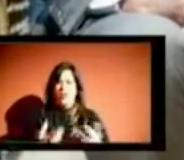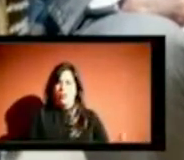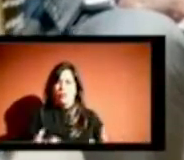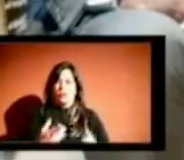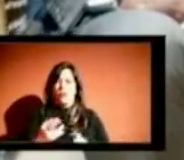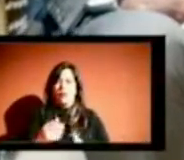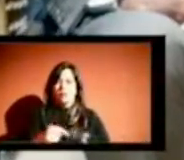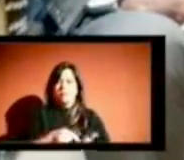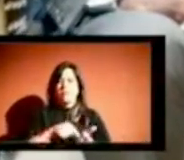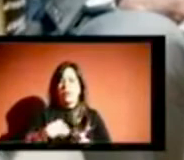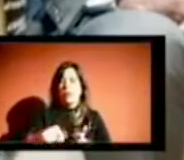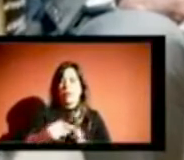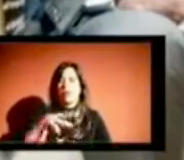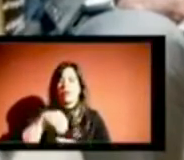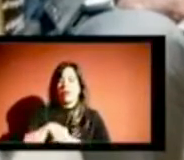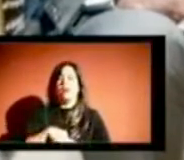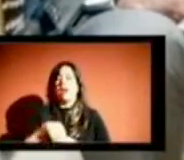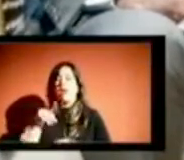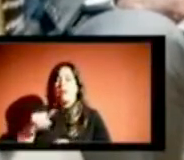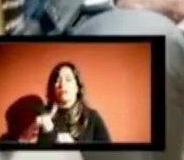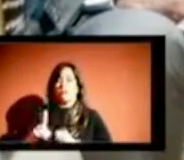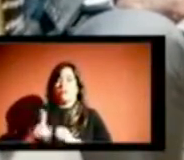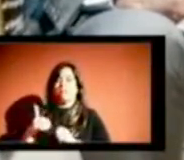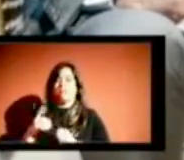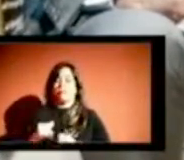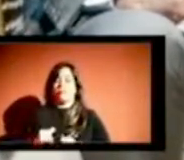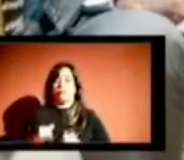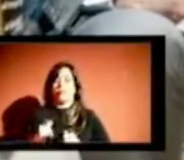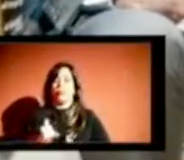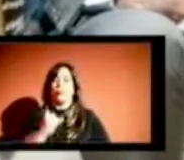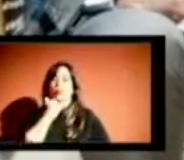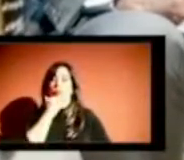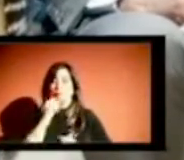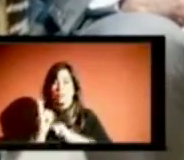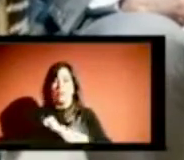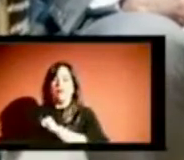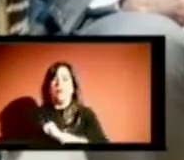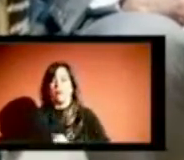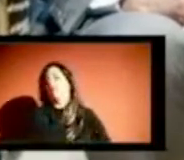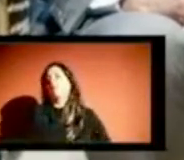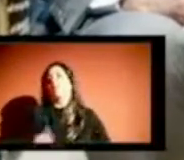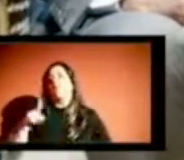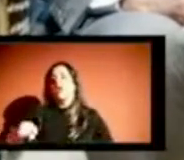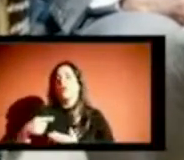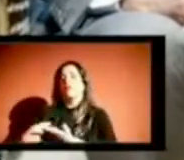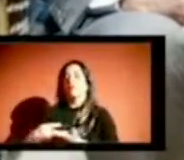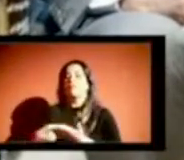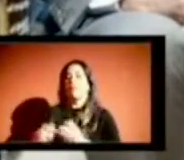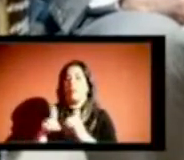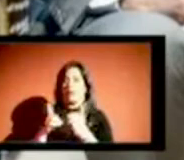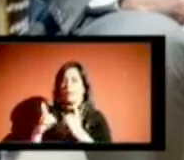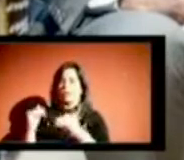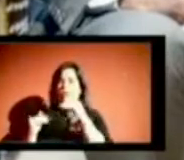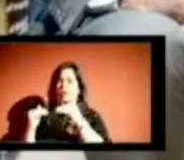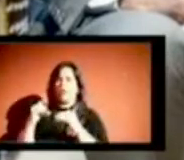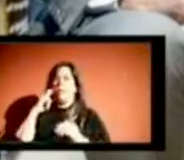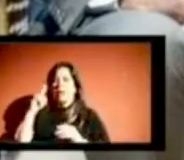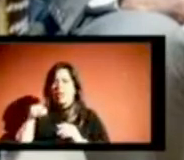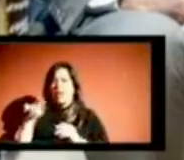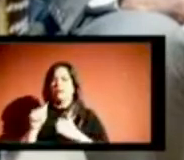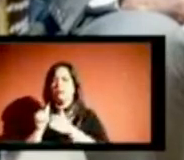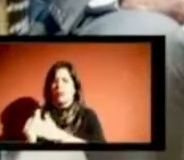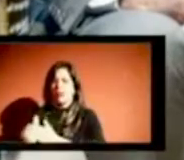que es delito no cumplir con las órdenes de embargo y sé que el Departamento de Justicia está tomando las acciones pertinentes para hacer valer la ley. Ok, entonces